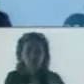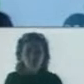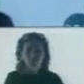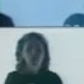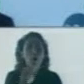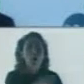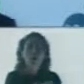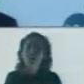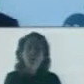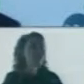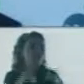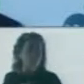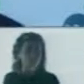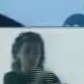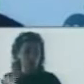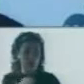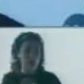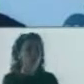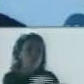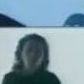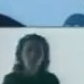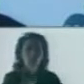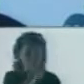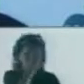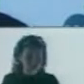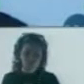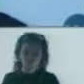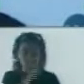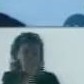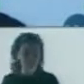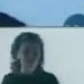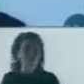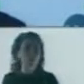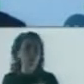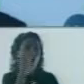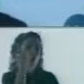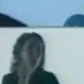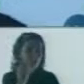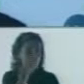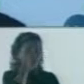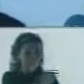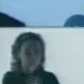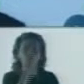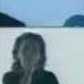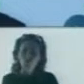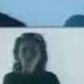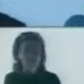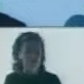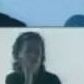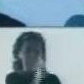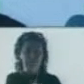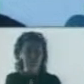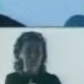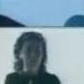confianza, que confiéis en mí. Soy una persona honesta. Nunca he robado nada. El